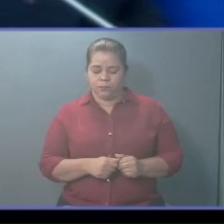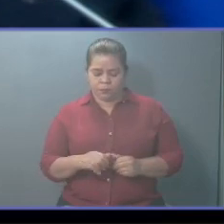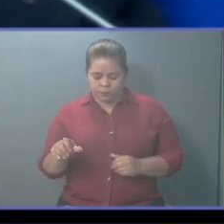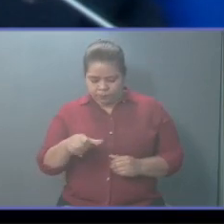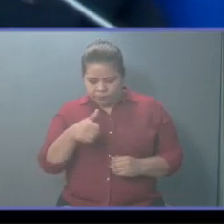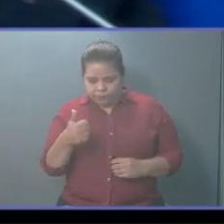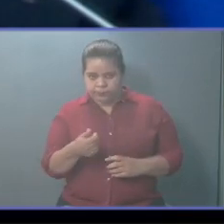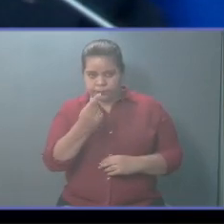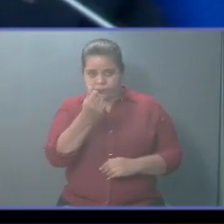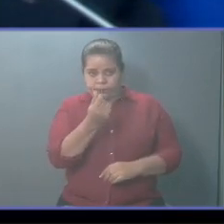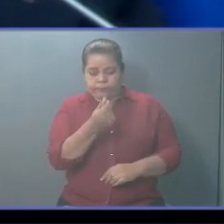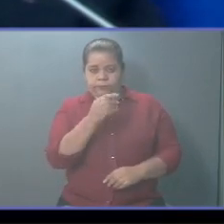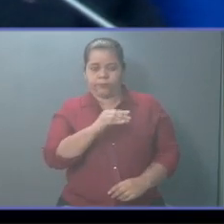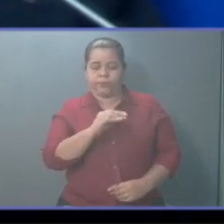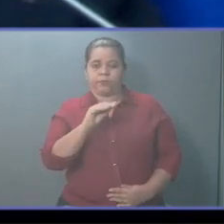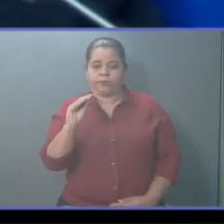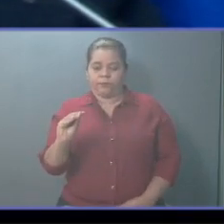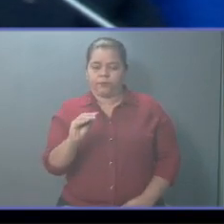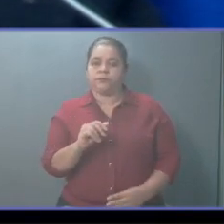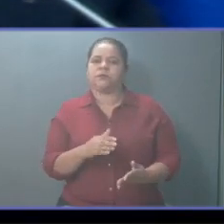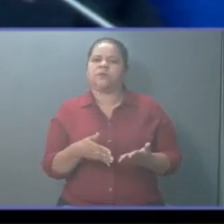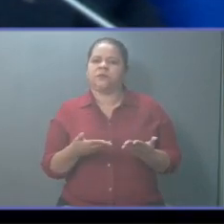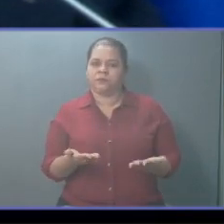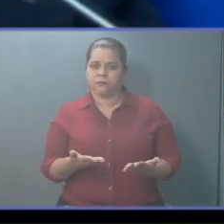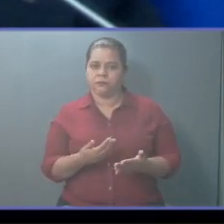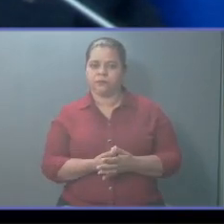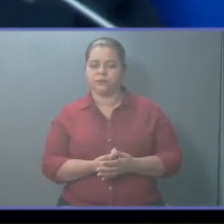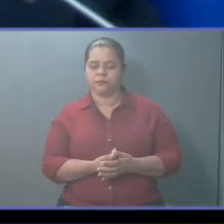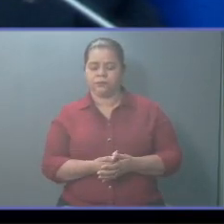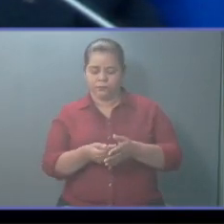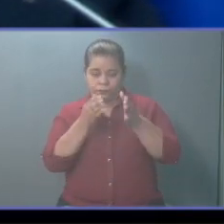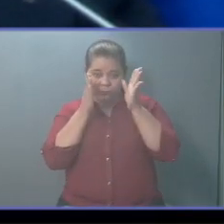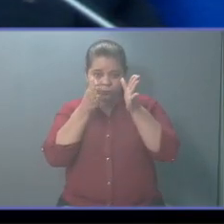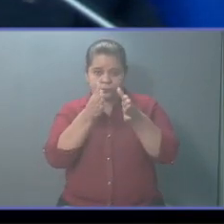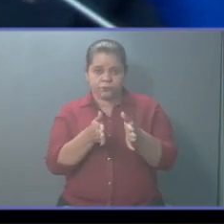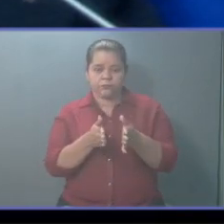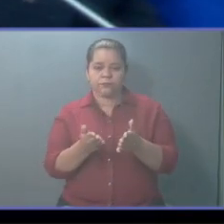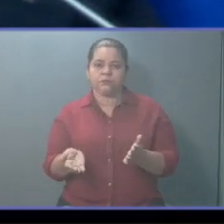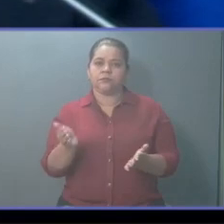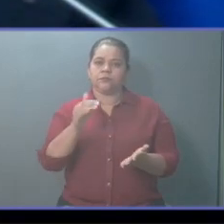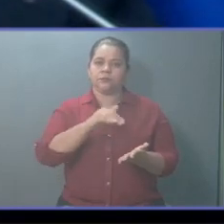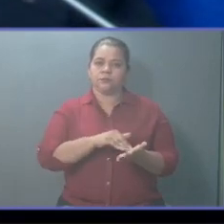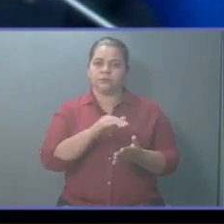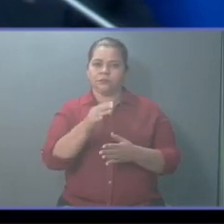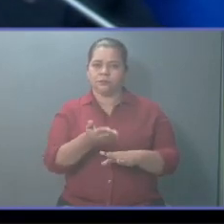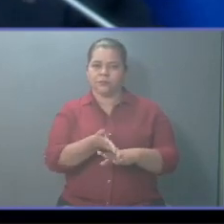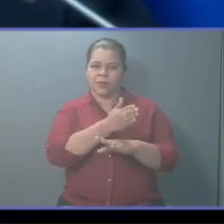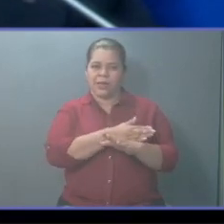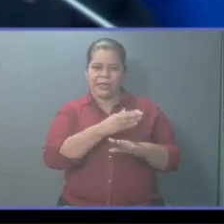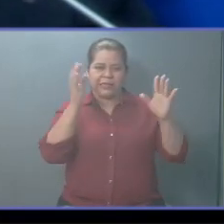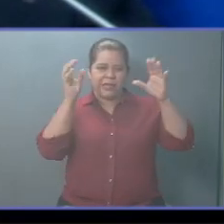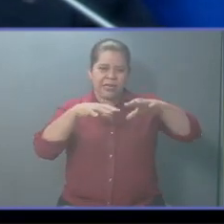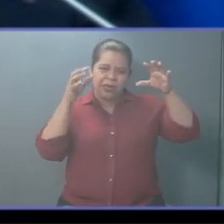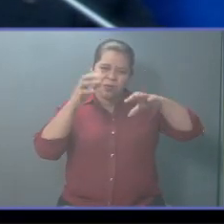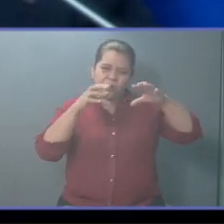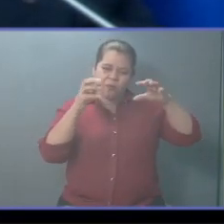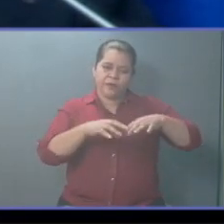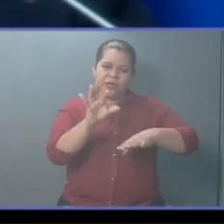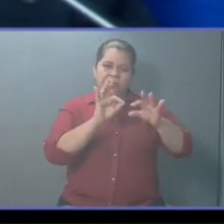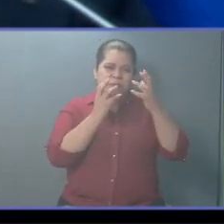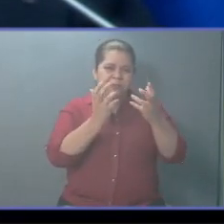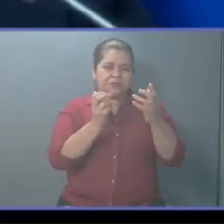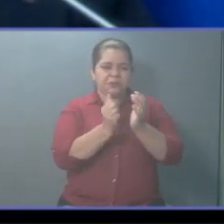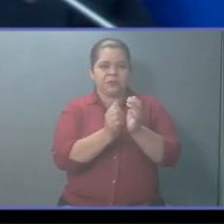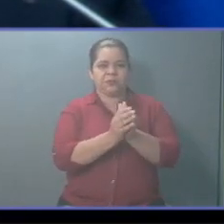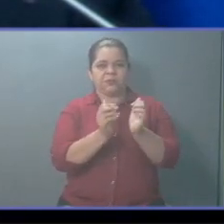Otros fondos van dentro de esos 2.000 millones orientados a la reconstrucción de aquellos daños que nos ocasionó la tormenta Amanda